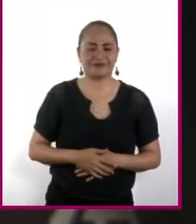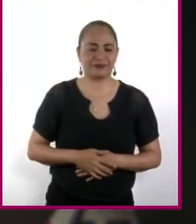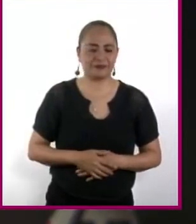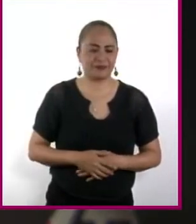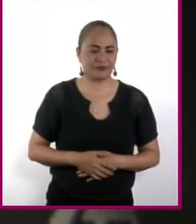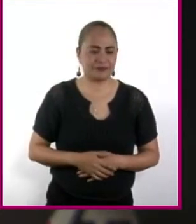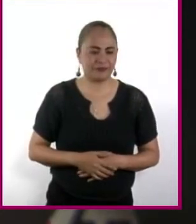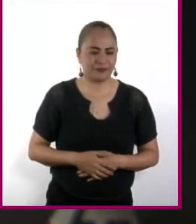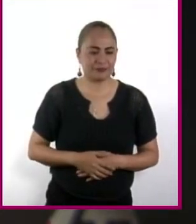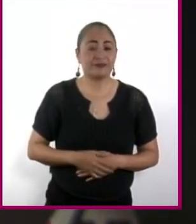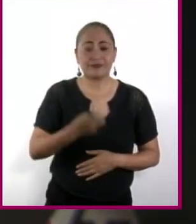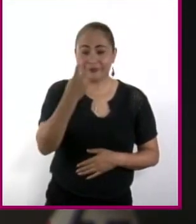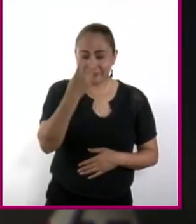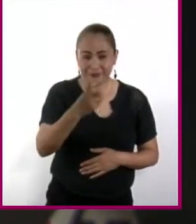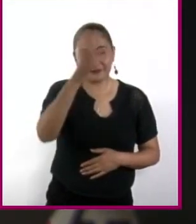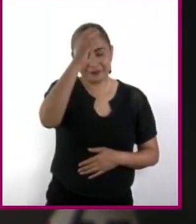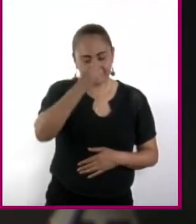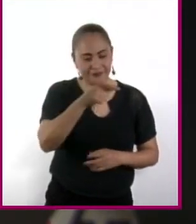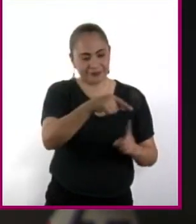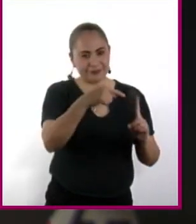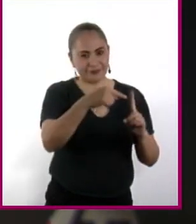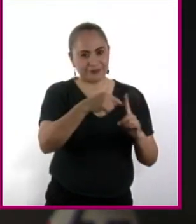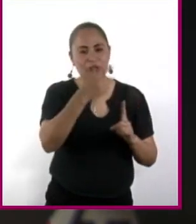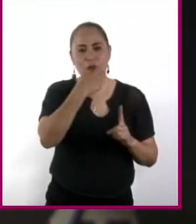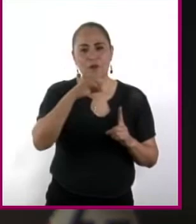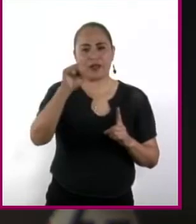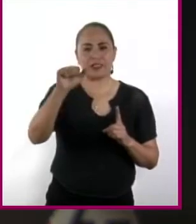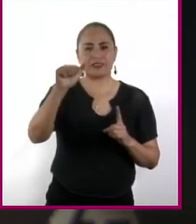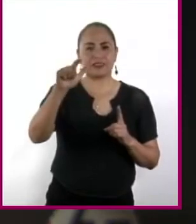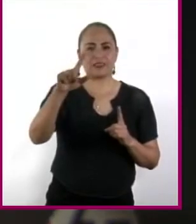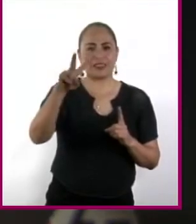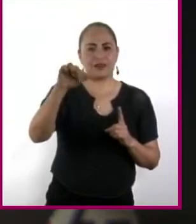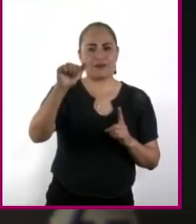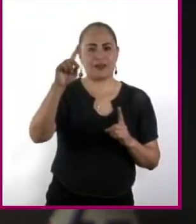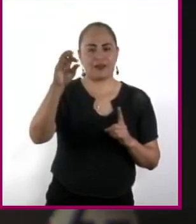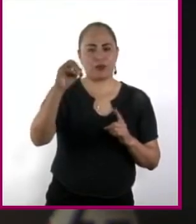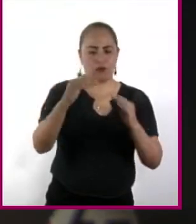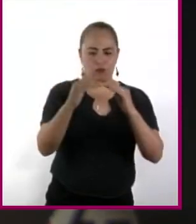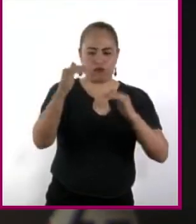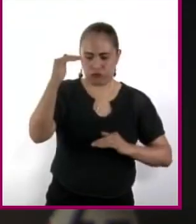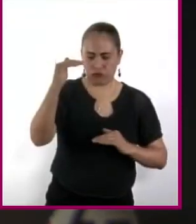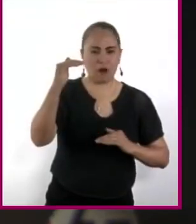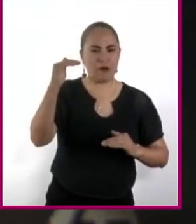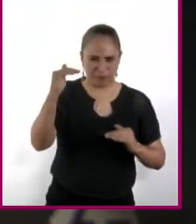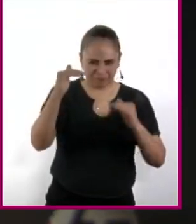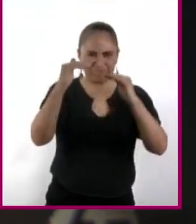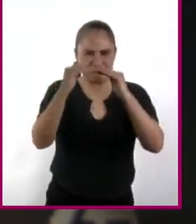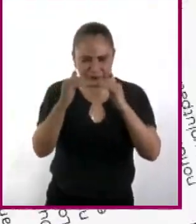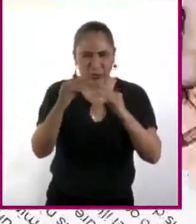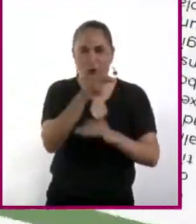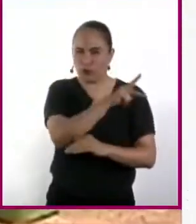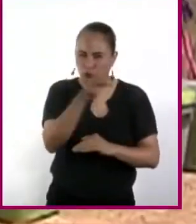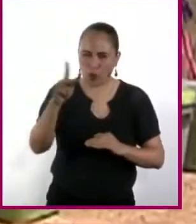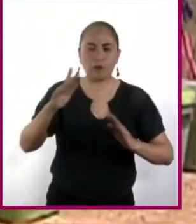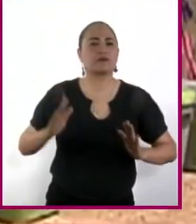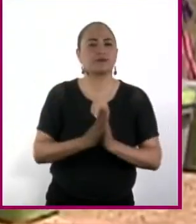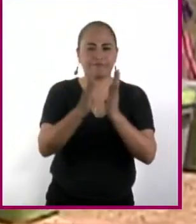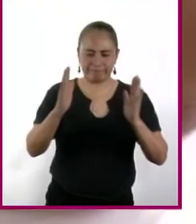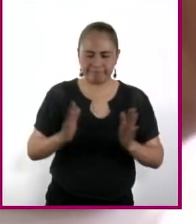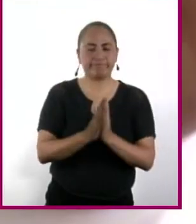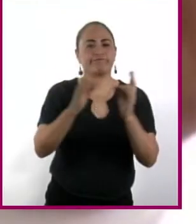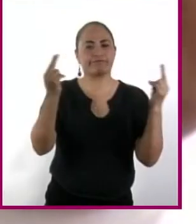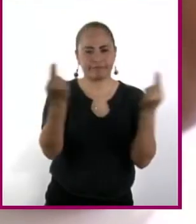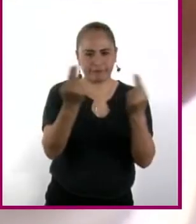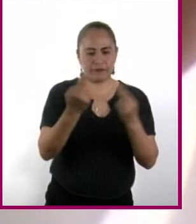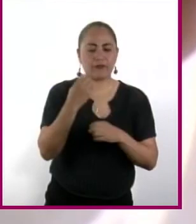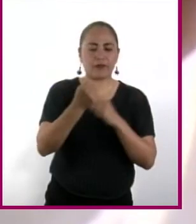bueno, coincidimos con don Salvador. Para terminar con la inequidad, todos y todas debemos participar. En 2020,